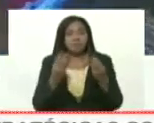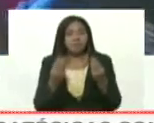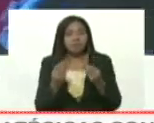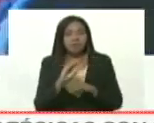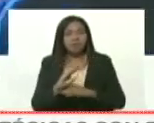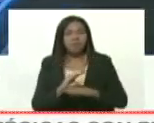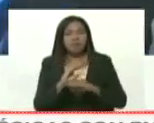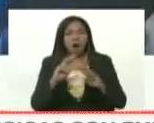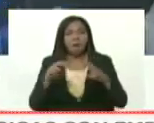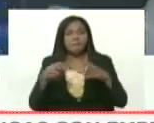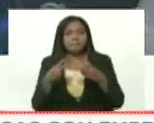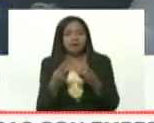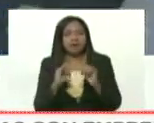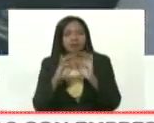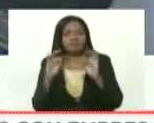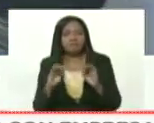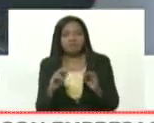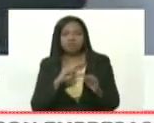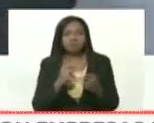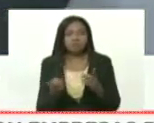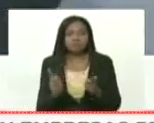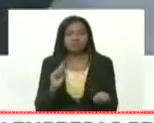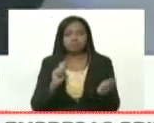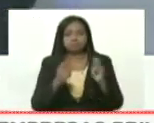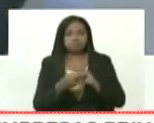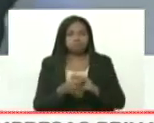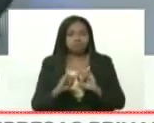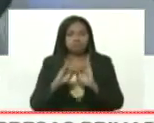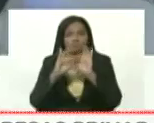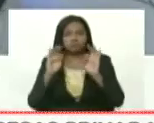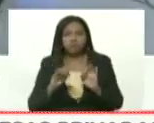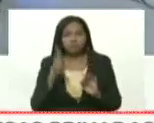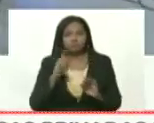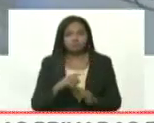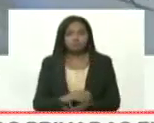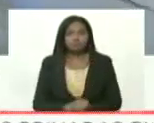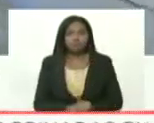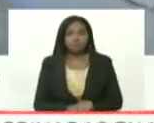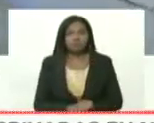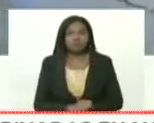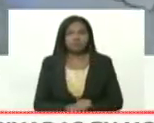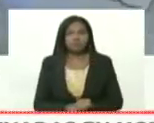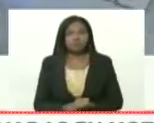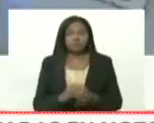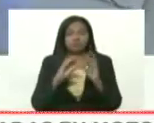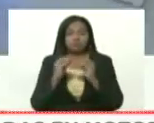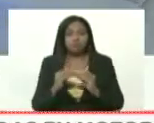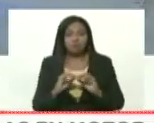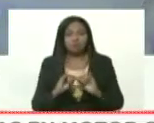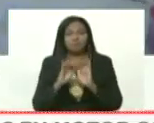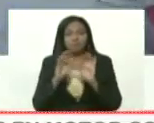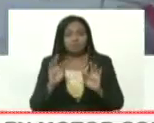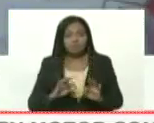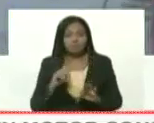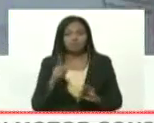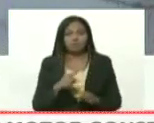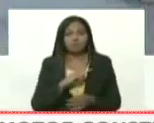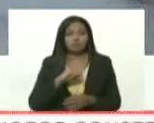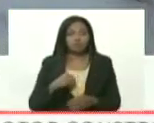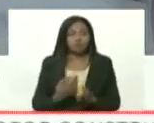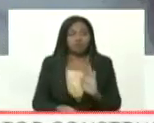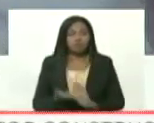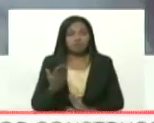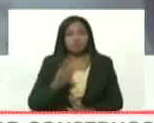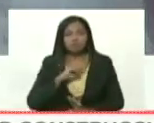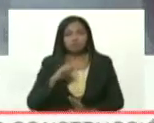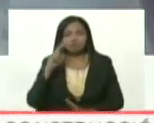mantenimiento correctivo. Hemos sustituido componentes, hemos calibrado este tipo de equipo. Y bueno, lo más importante es que